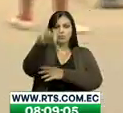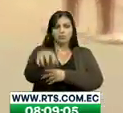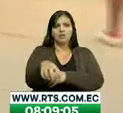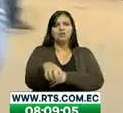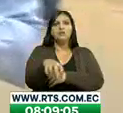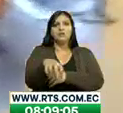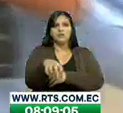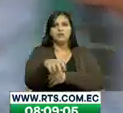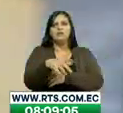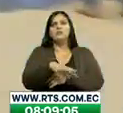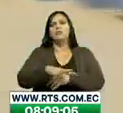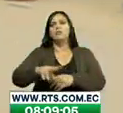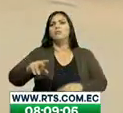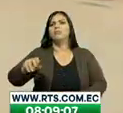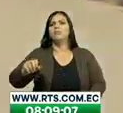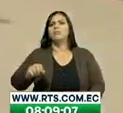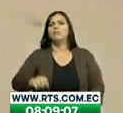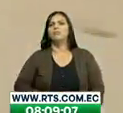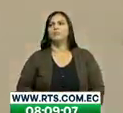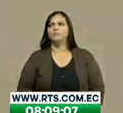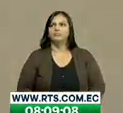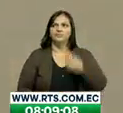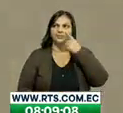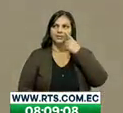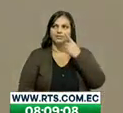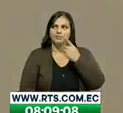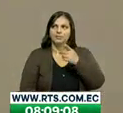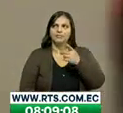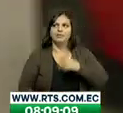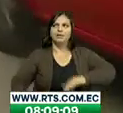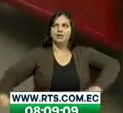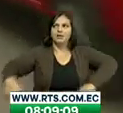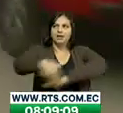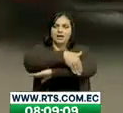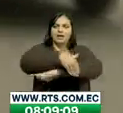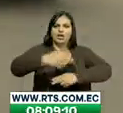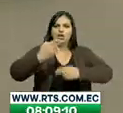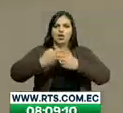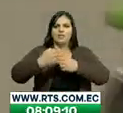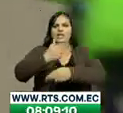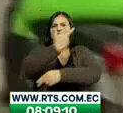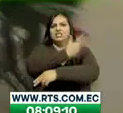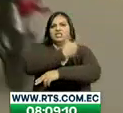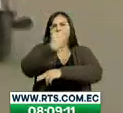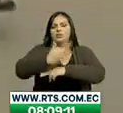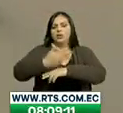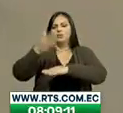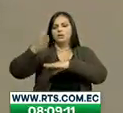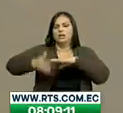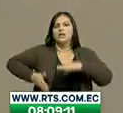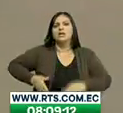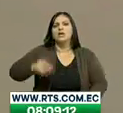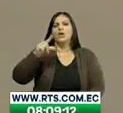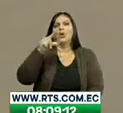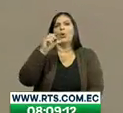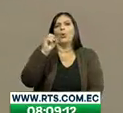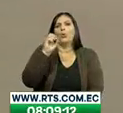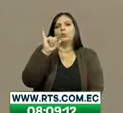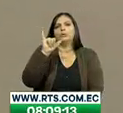y garcía goyena observen hacia ese lado no tenga ya maquinarias dos retroexcavadoras